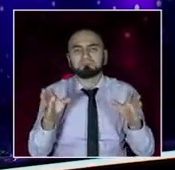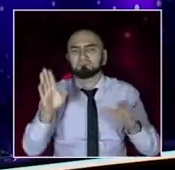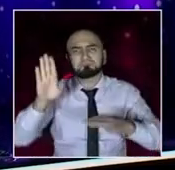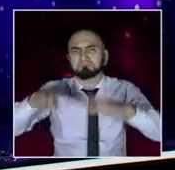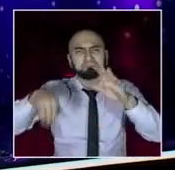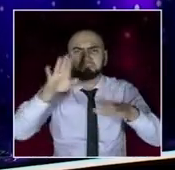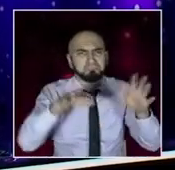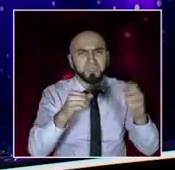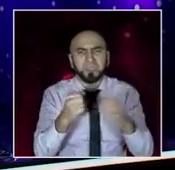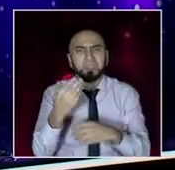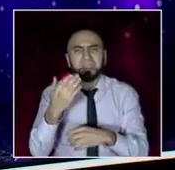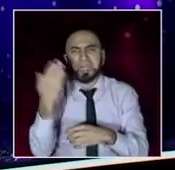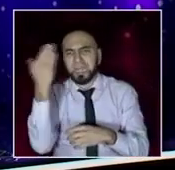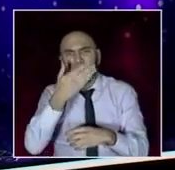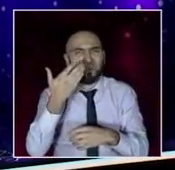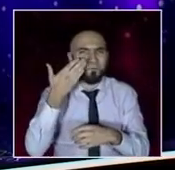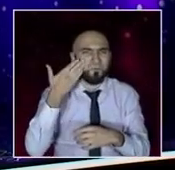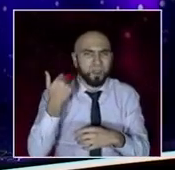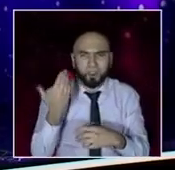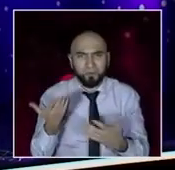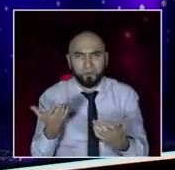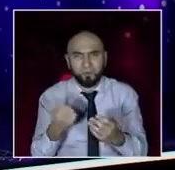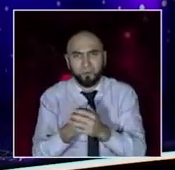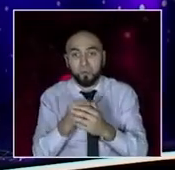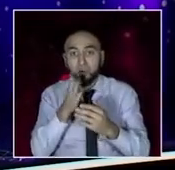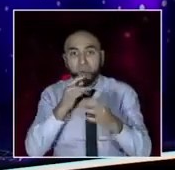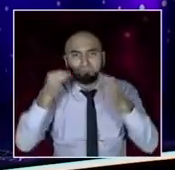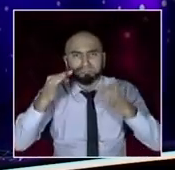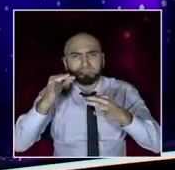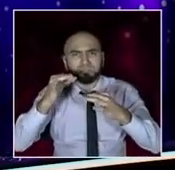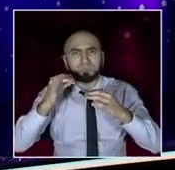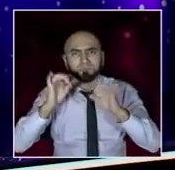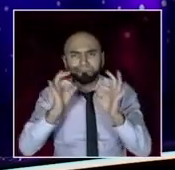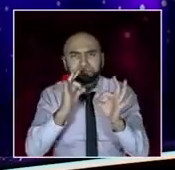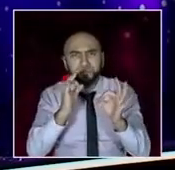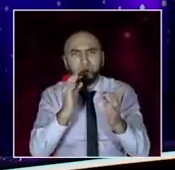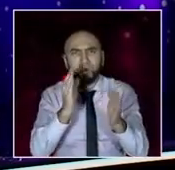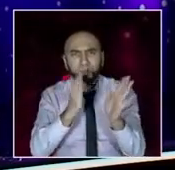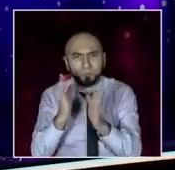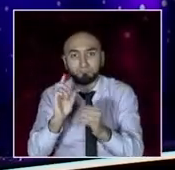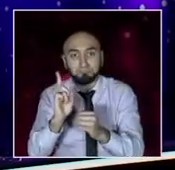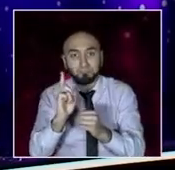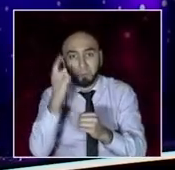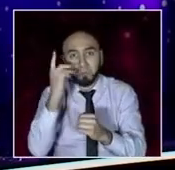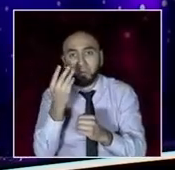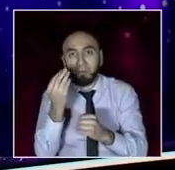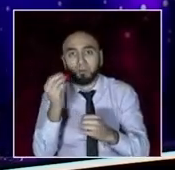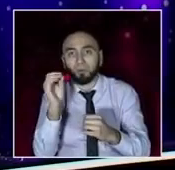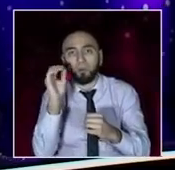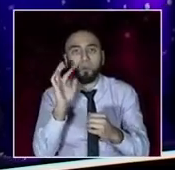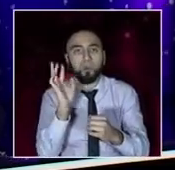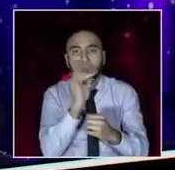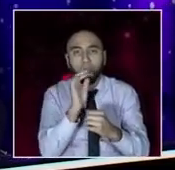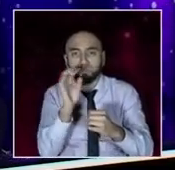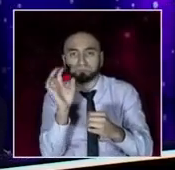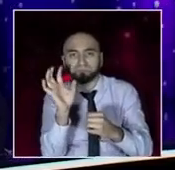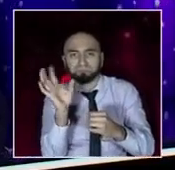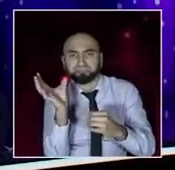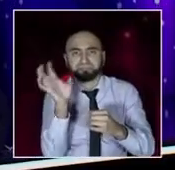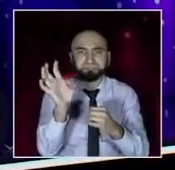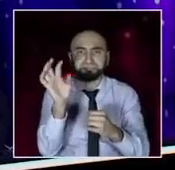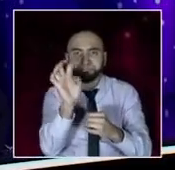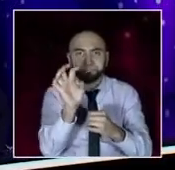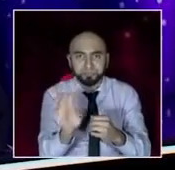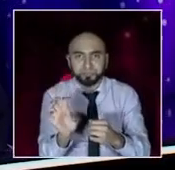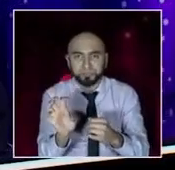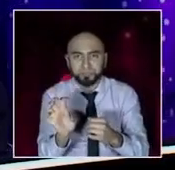blanco, sin ninguna estructura. Pero si yo los lleno con una imagen, van a